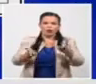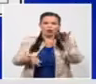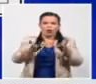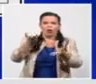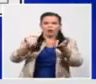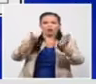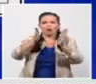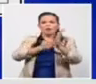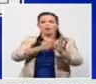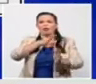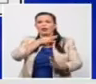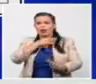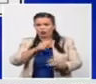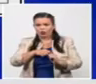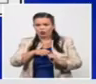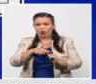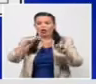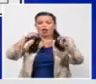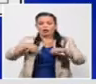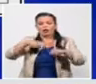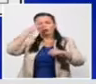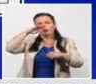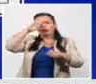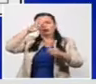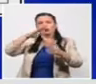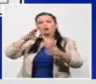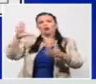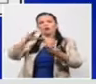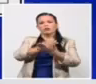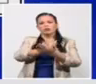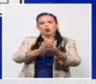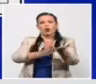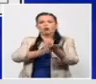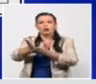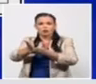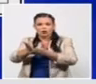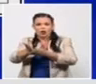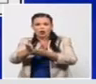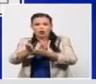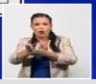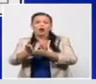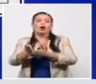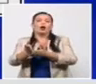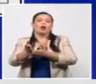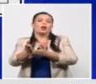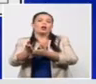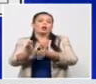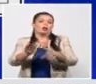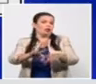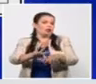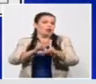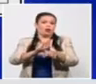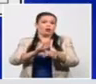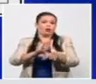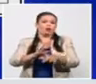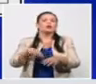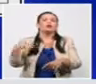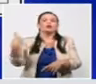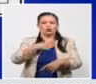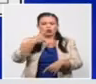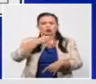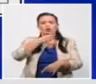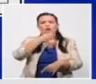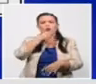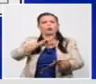mantiene este comportamiento, que sé que lo vamos a disminuir, pero tenemos que trabajar muy fuerte. Miren la tendencia, cómo sería